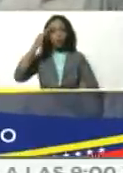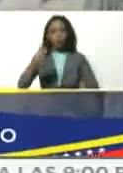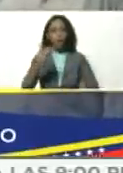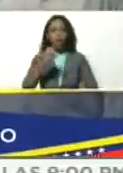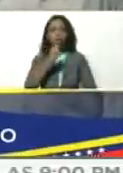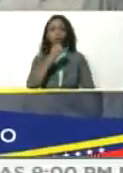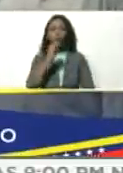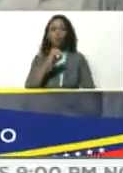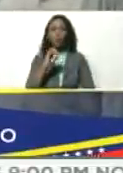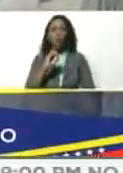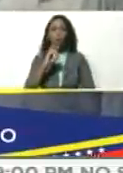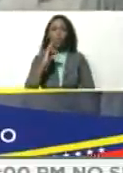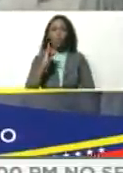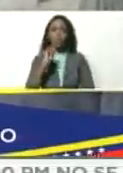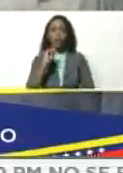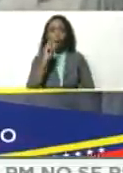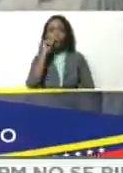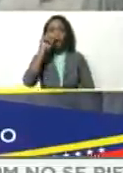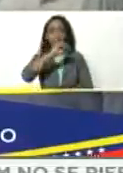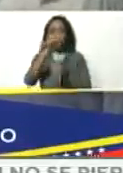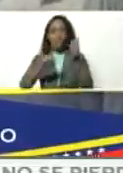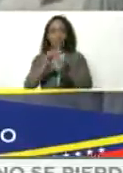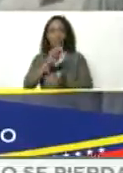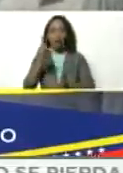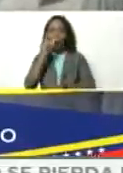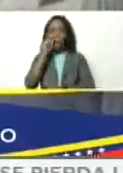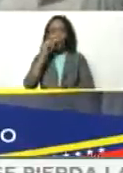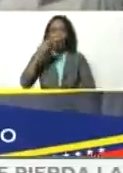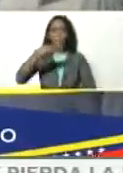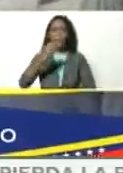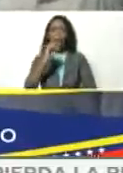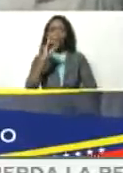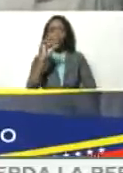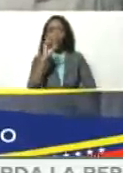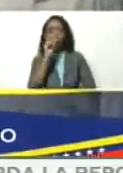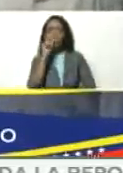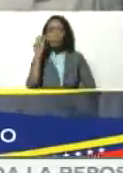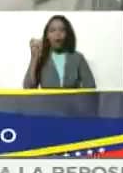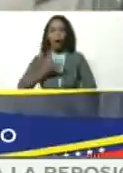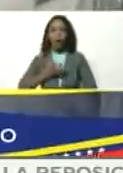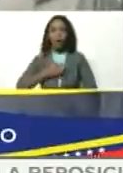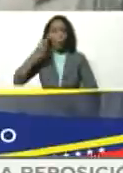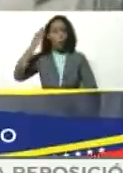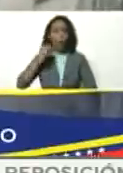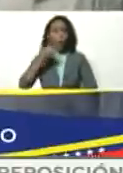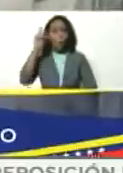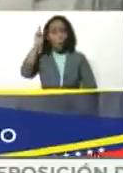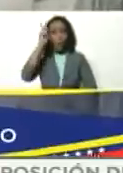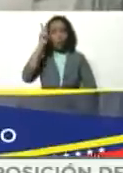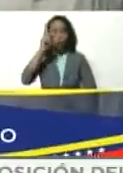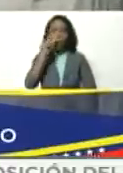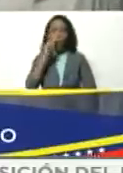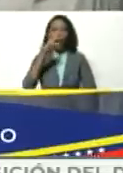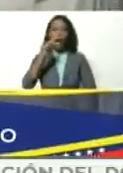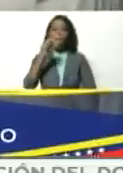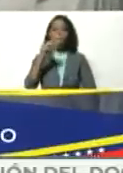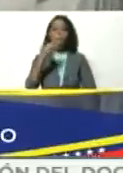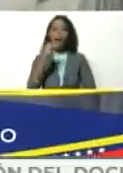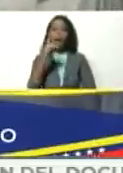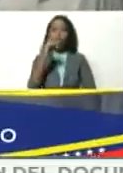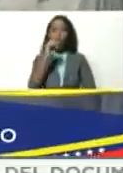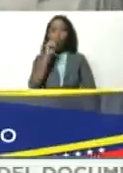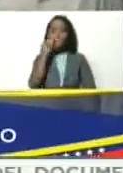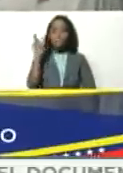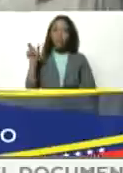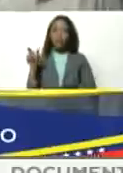SODI, vicealmirante Pedro Zapata, nuestro alcalde bolivariano, profesor Amado Heredia, y el